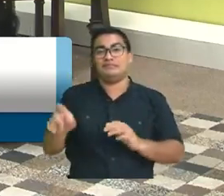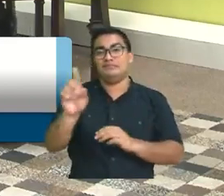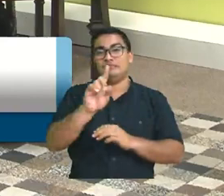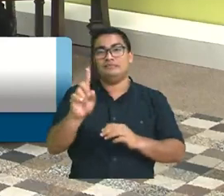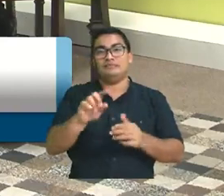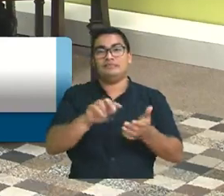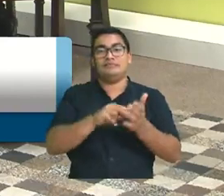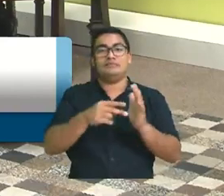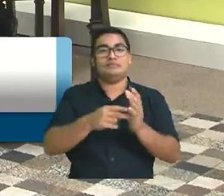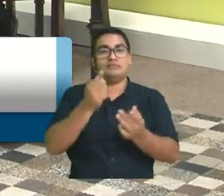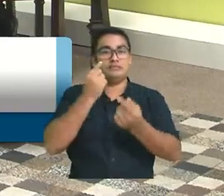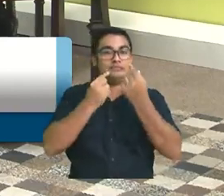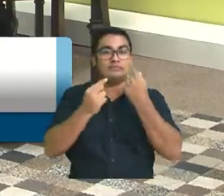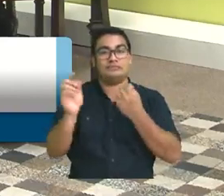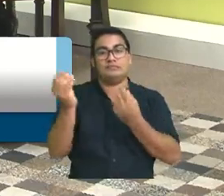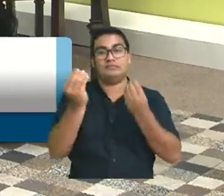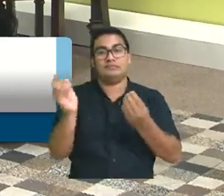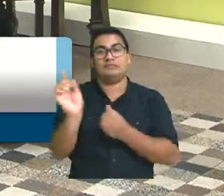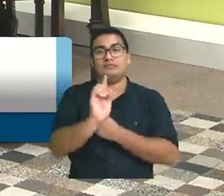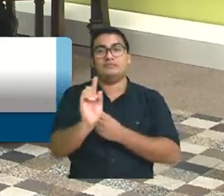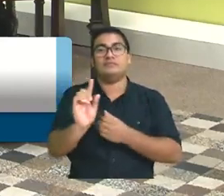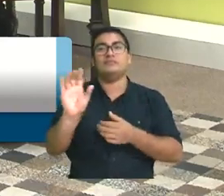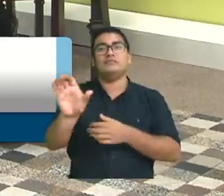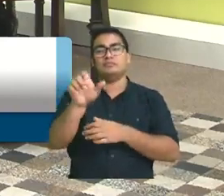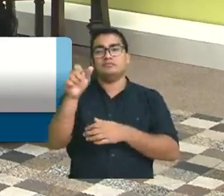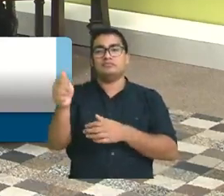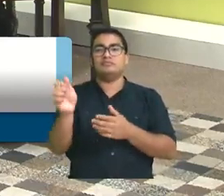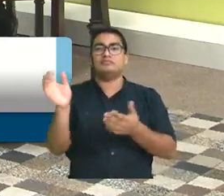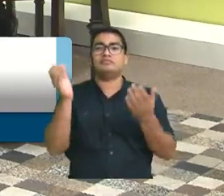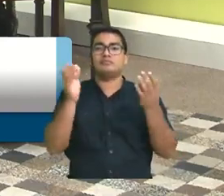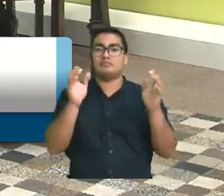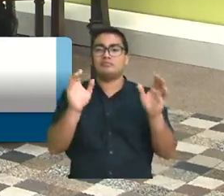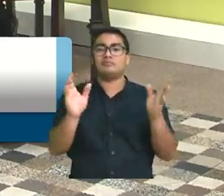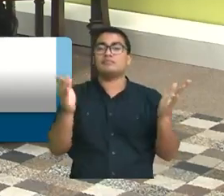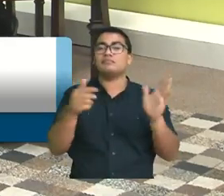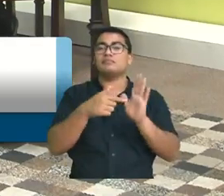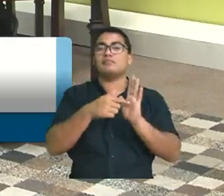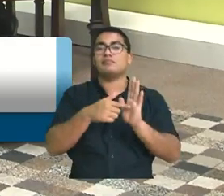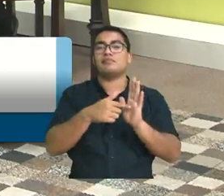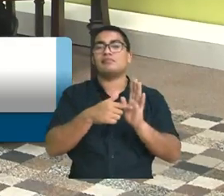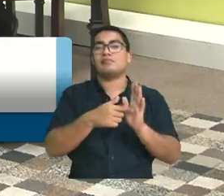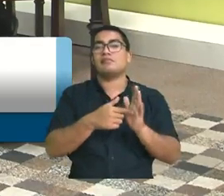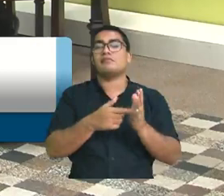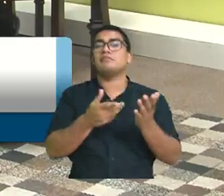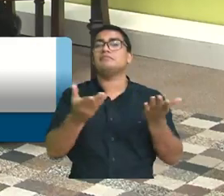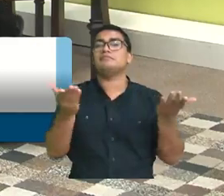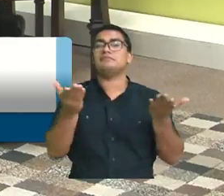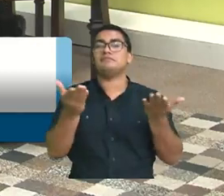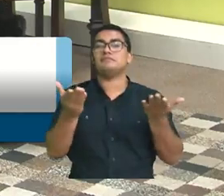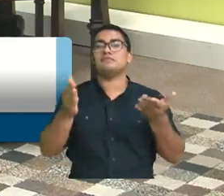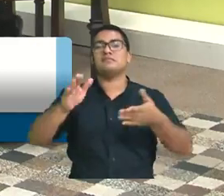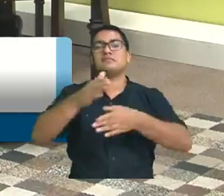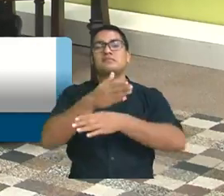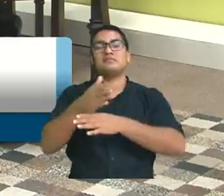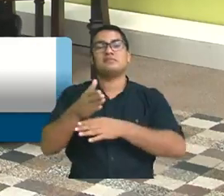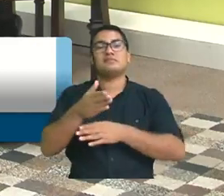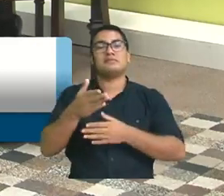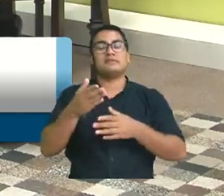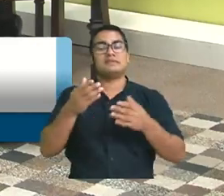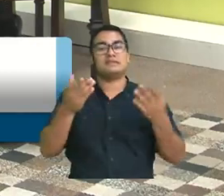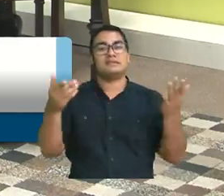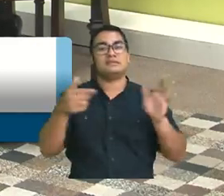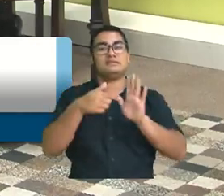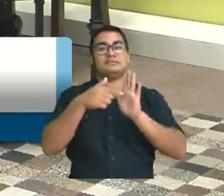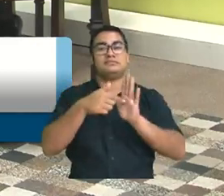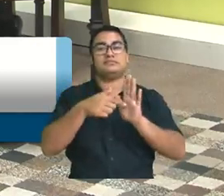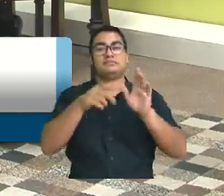porque llore mucho, no. Hay otras causas también. También, por ejemplo, mecanismos traumáticos. El